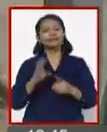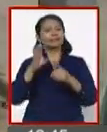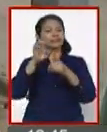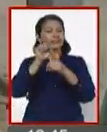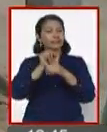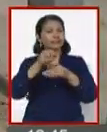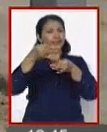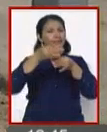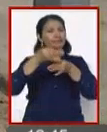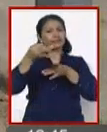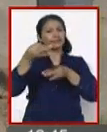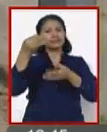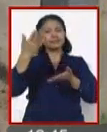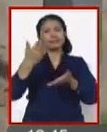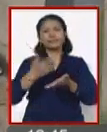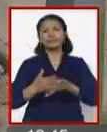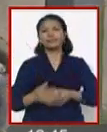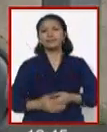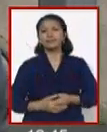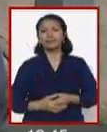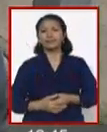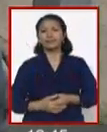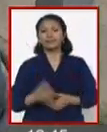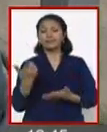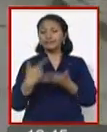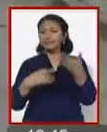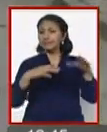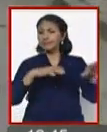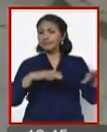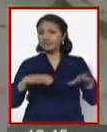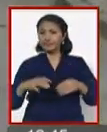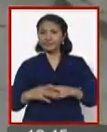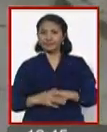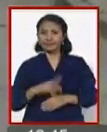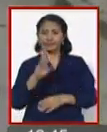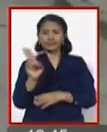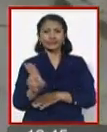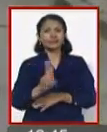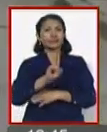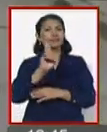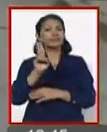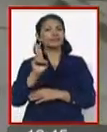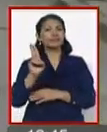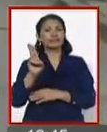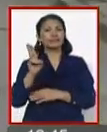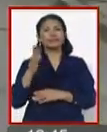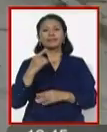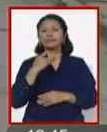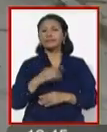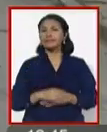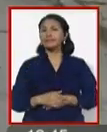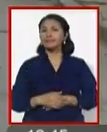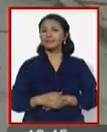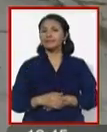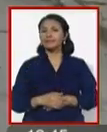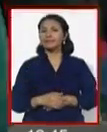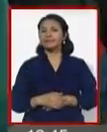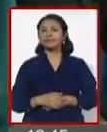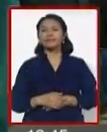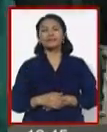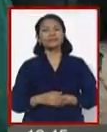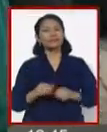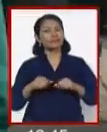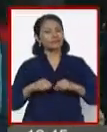indefinida. Como usted sabrá, digamos, los hechos que se suscitan en la universidad son realmente muy